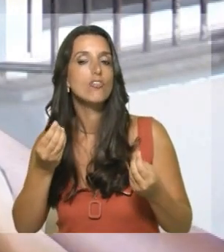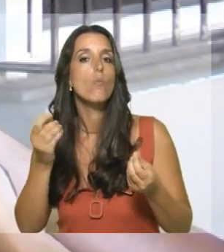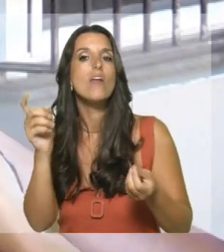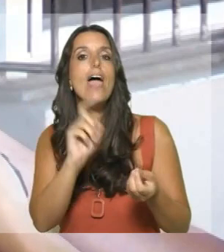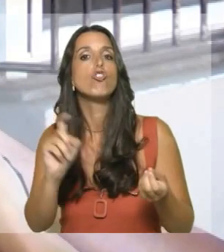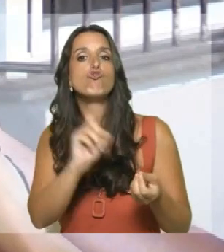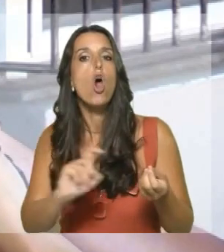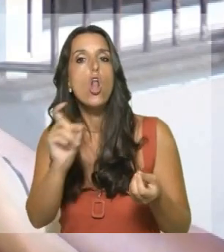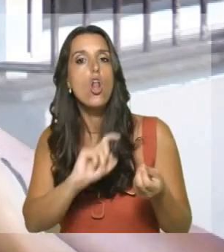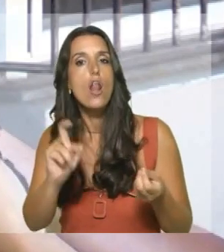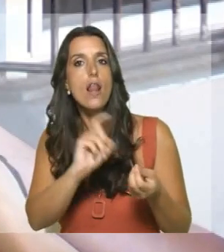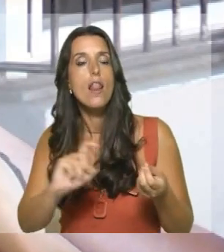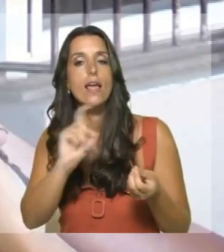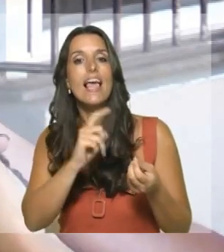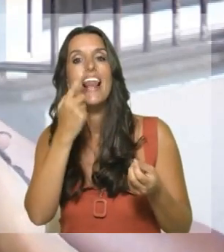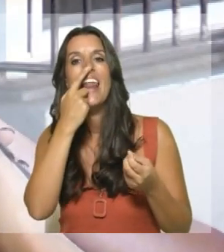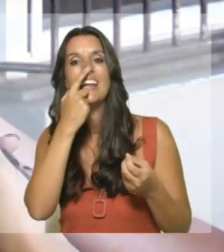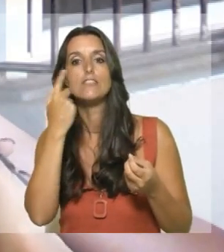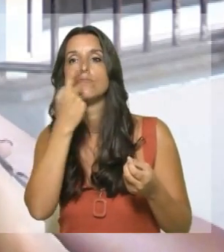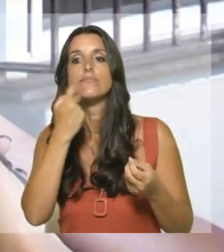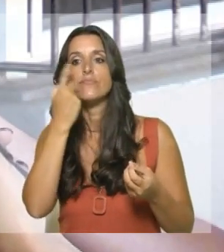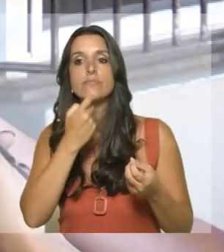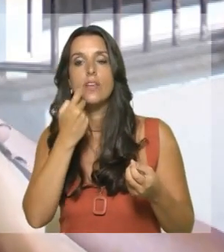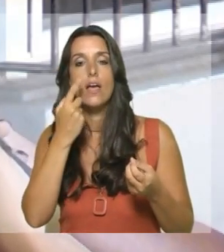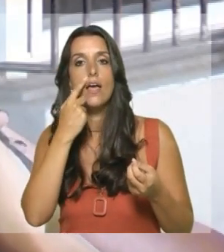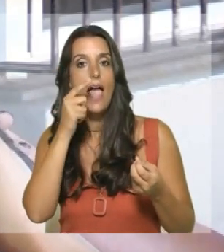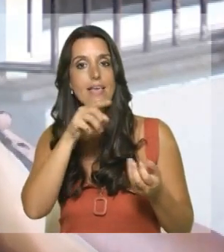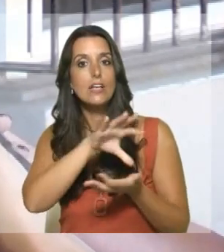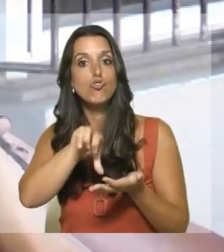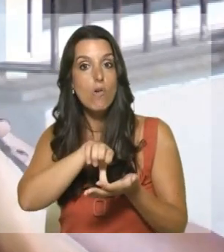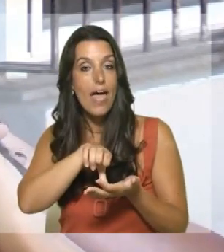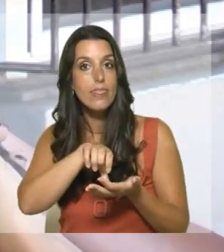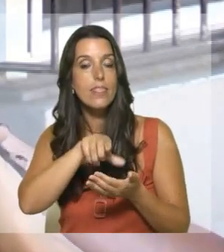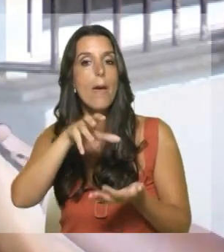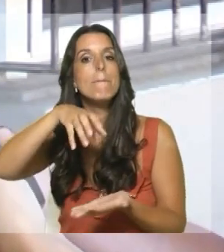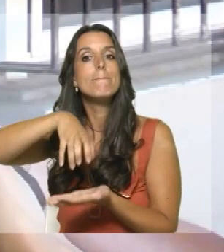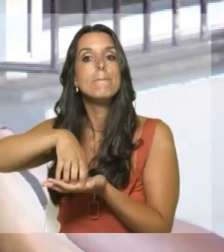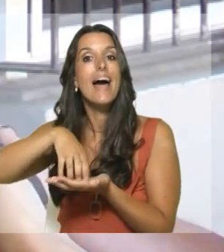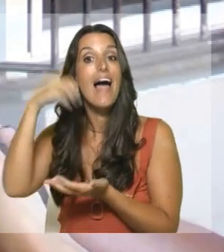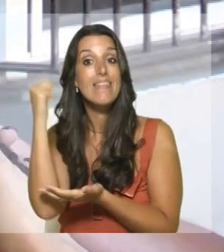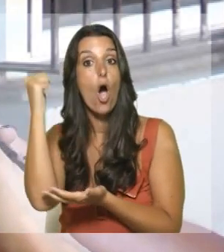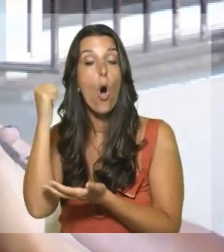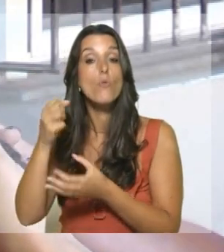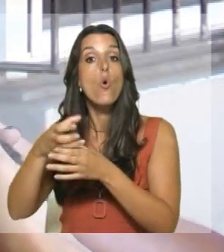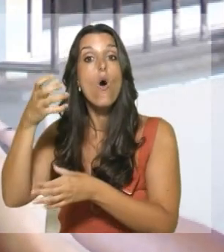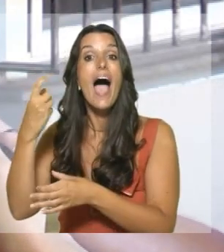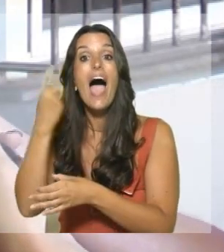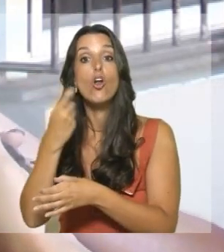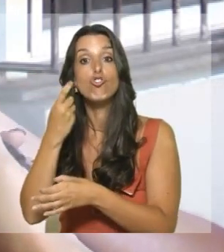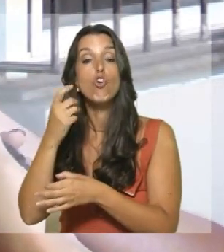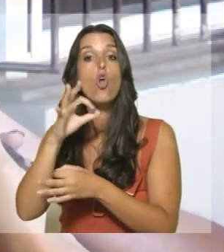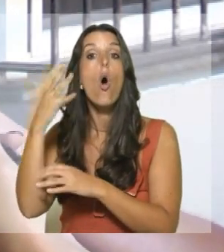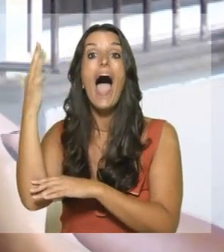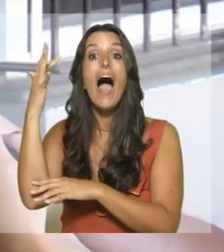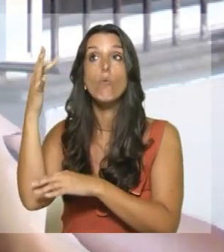spray que se pone en la nariz, y que en estas ciudades los dejan en las paradas del ómnibus, a la naloxona, o los cuelgan de los